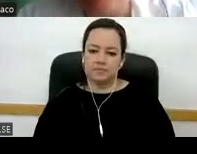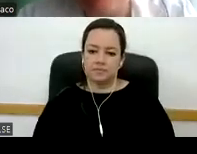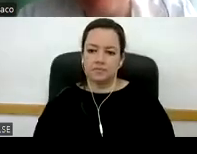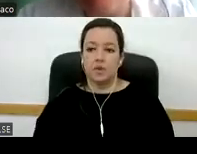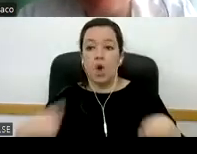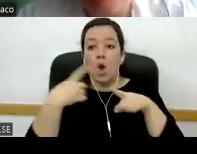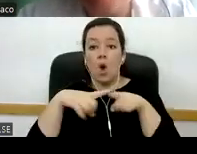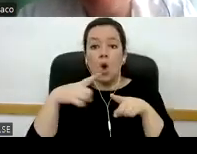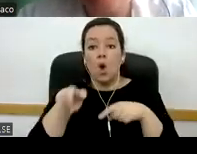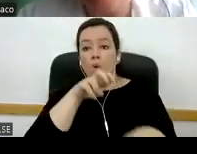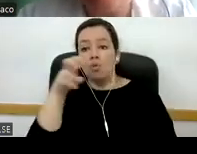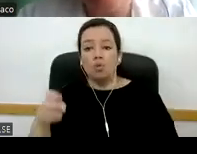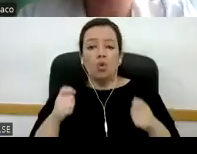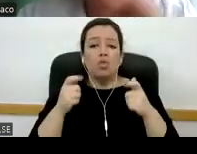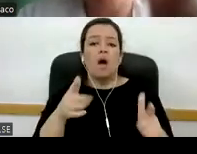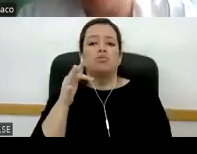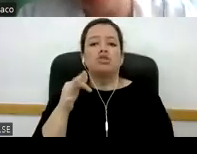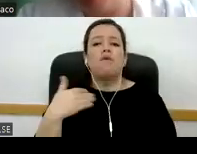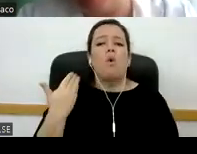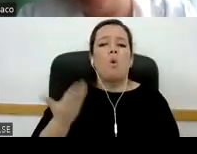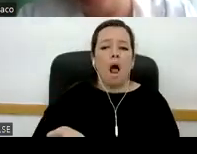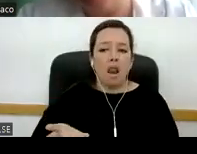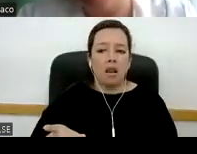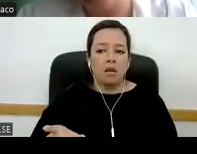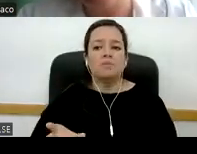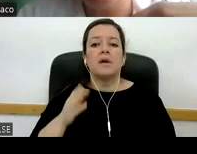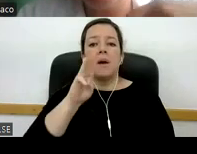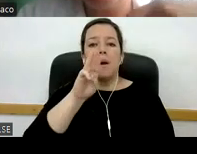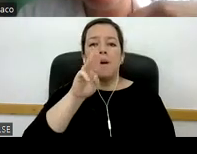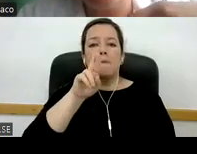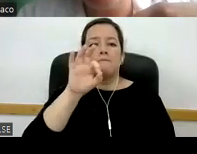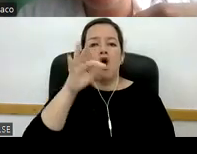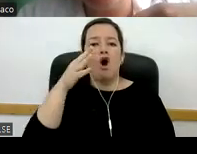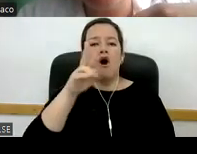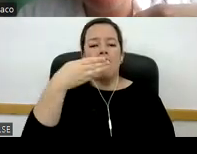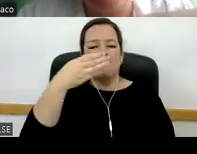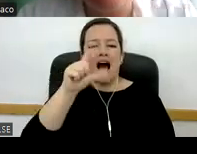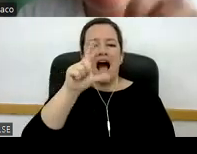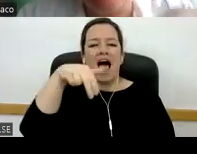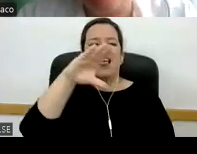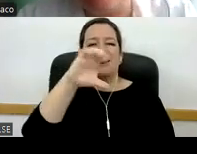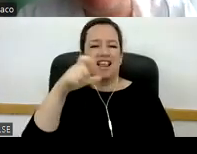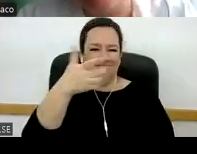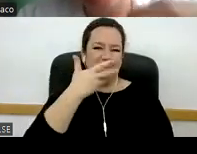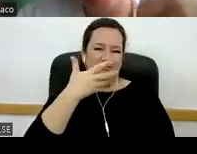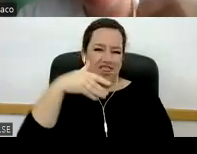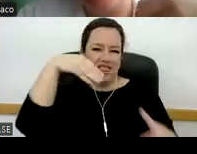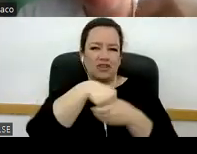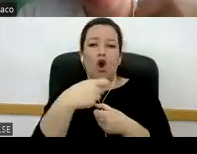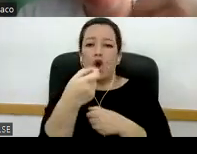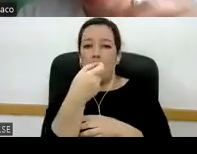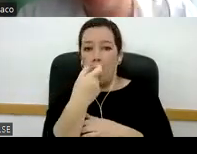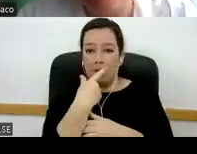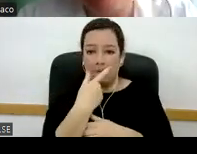¿Productos que pueden ayudarnos en este sentido? El Probalance. El Probalance es un producto que, como bien sabéis, son unos comprimidos que lo